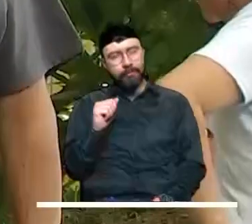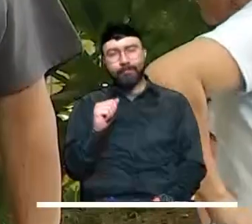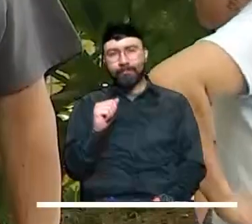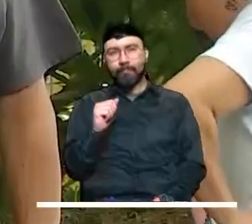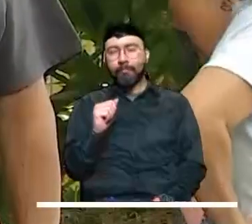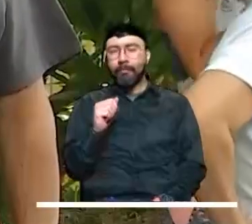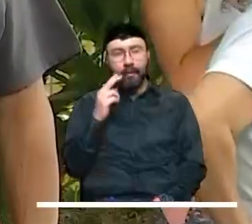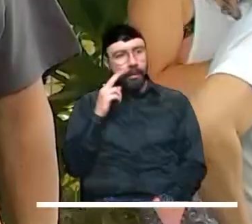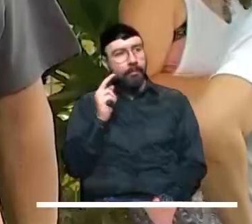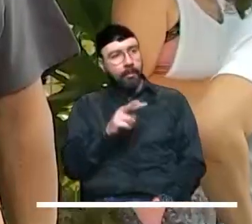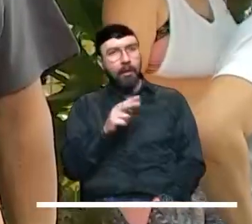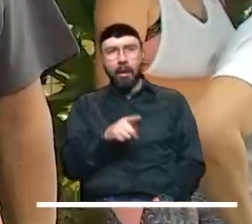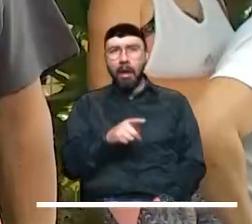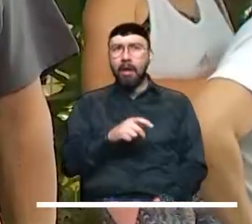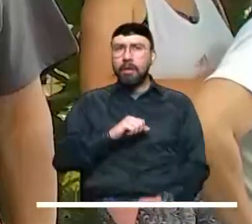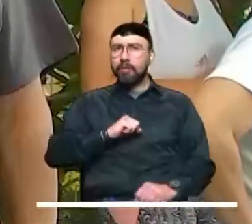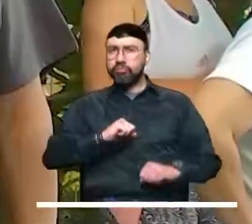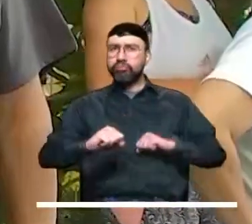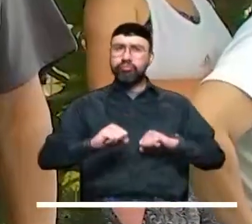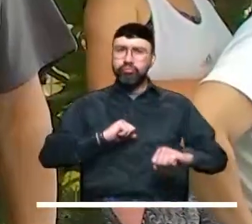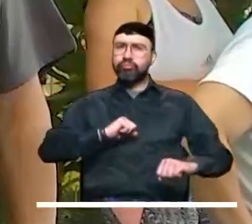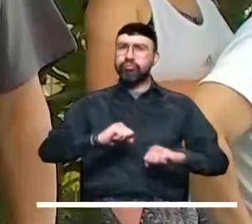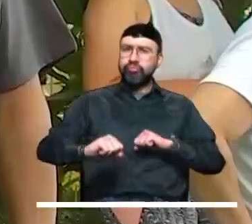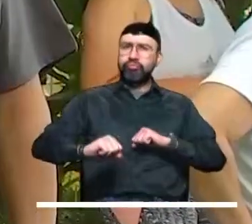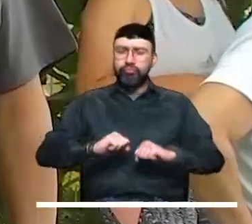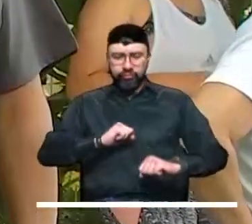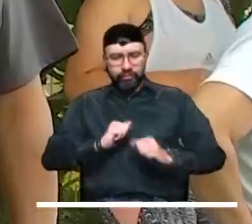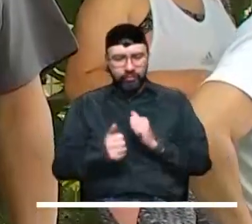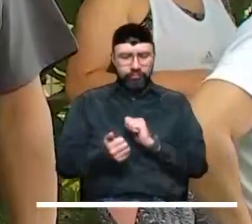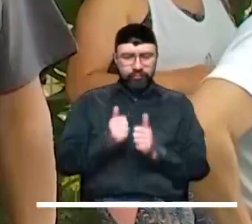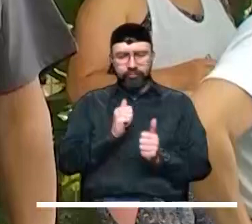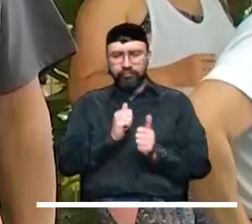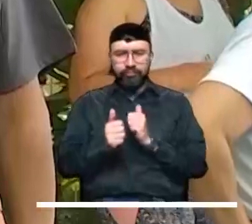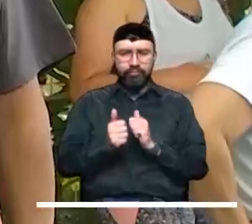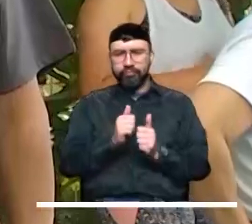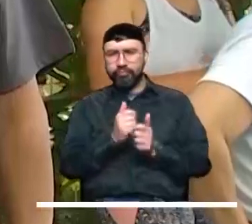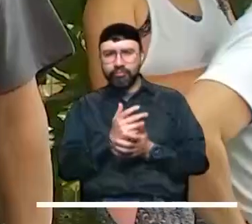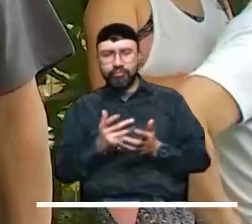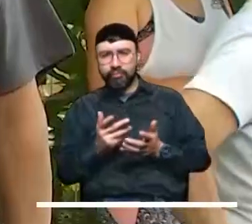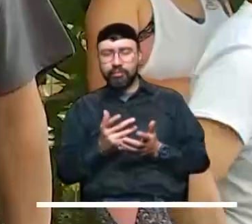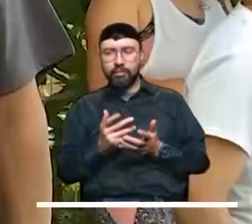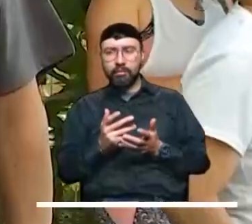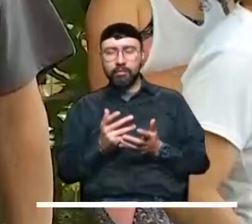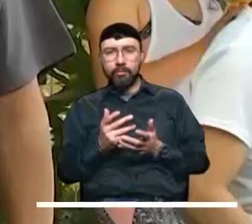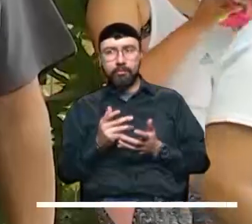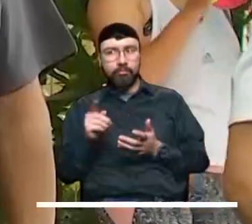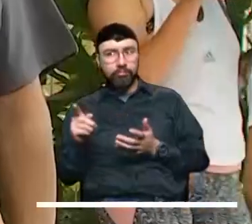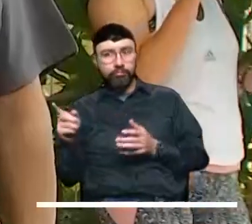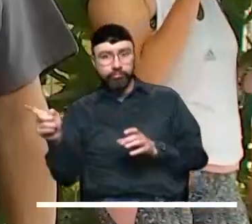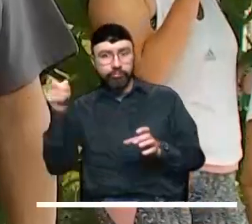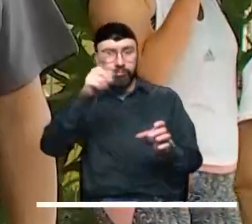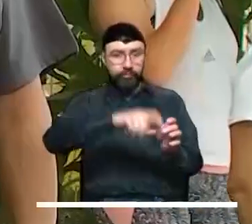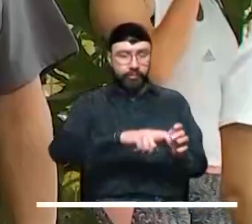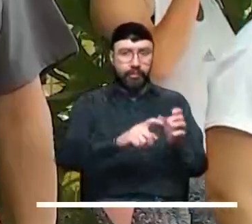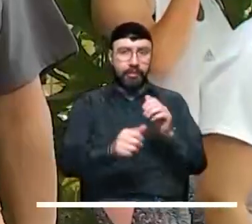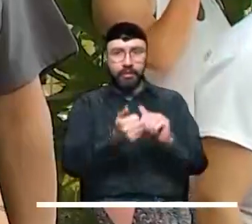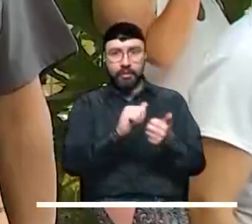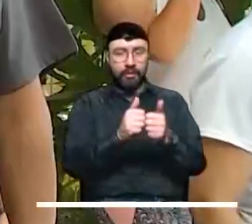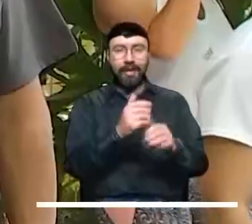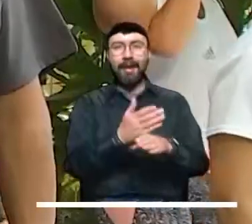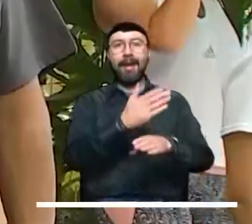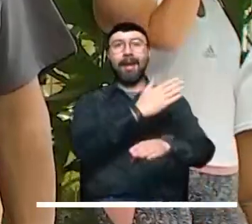aquí unas actividades deportivas, pero así como dijimos, para yo llevar a un paciente a una actividad deportiva, lo evalúa un